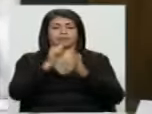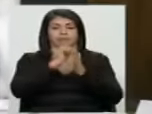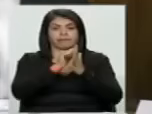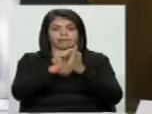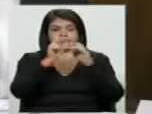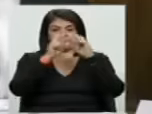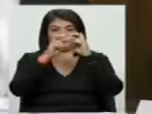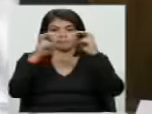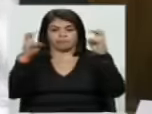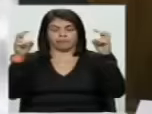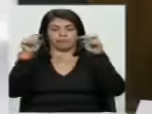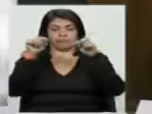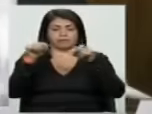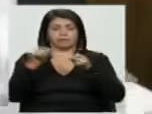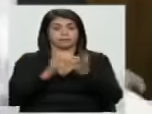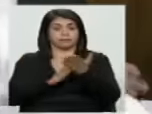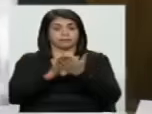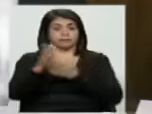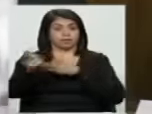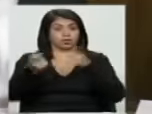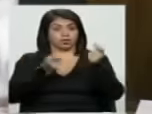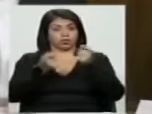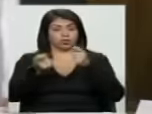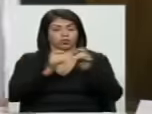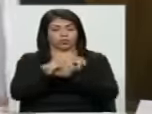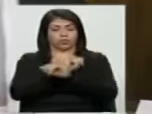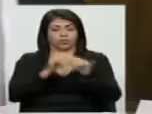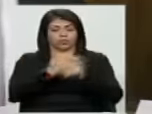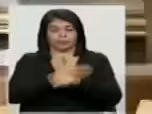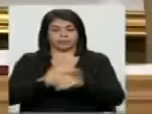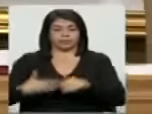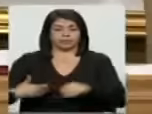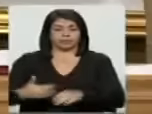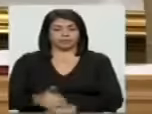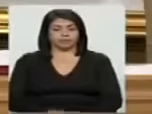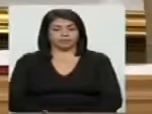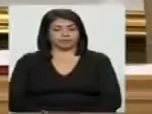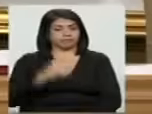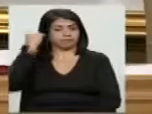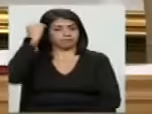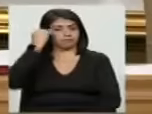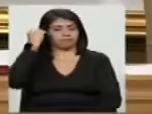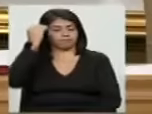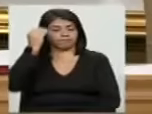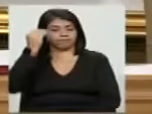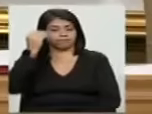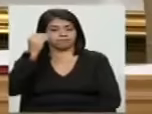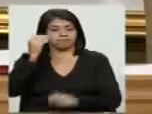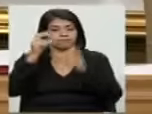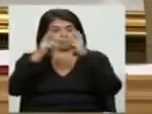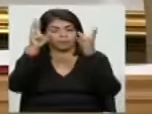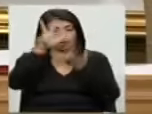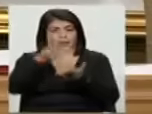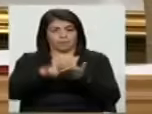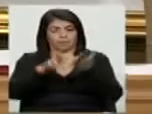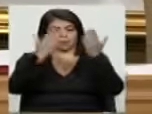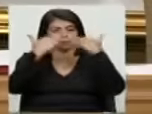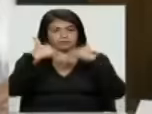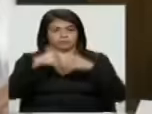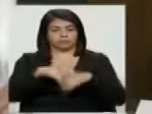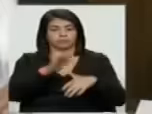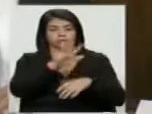términos. Epígrafe, seguimiento y control. Es todo, presidente. En consideración el epígrafe. Aprobado.